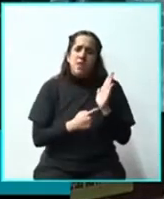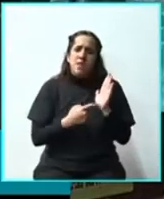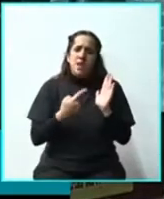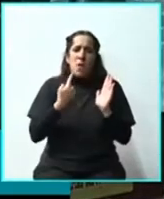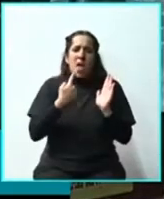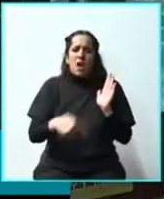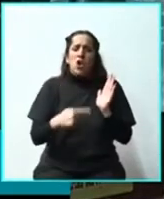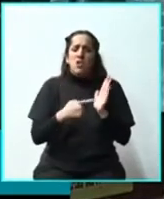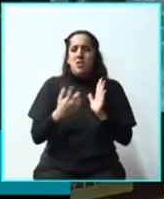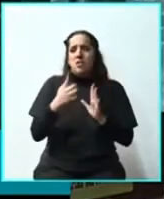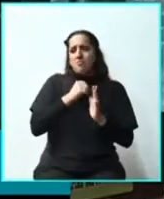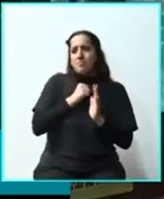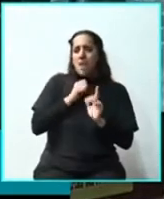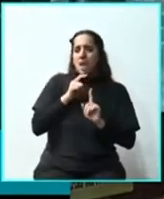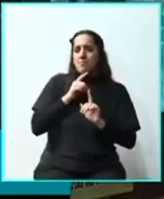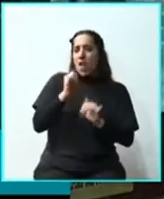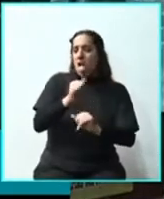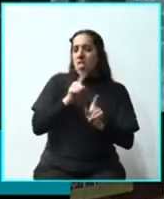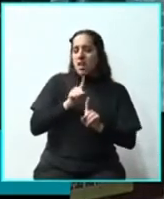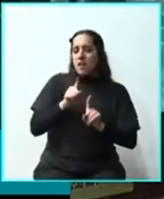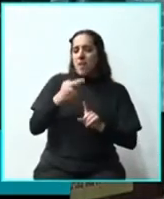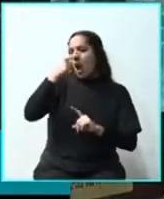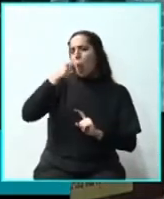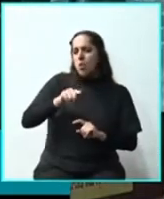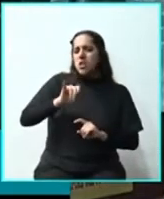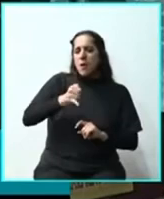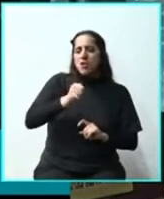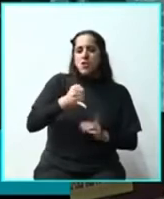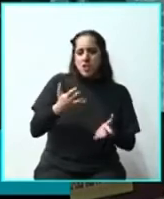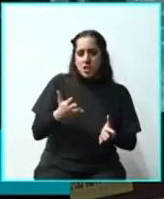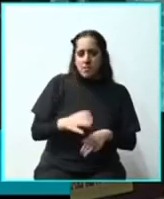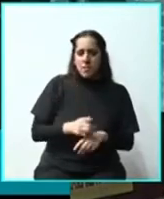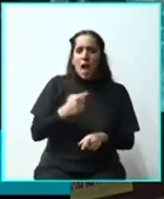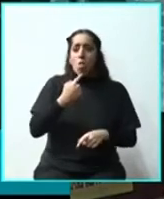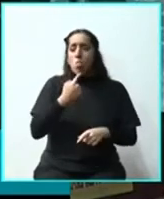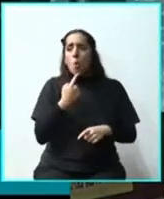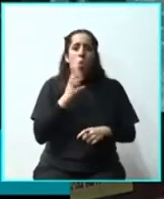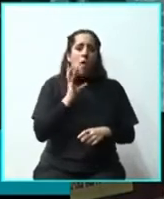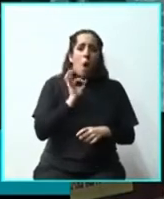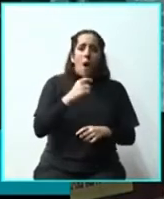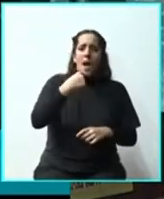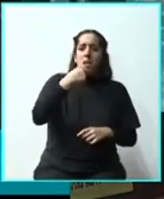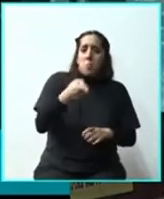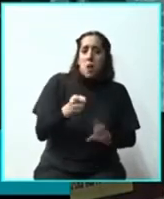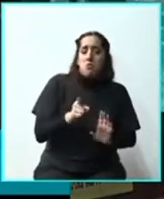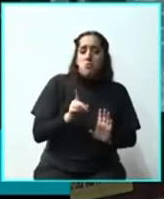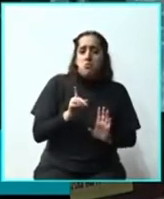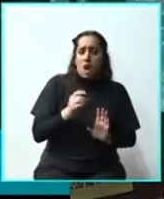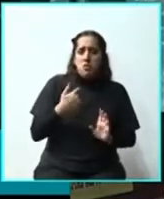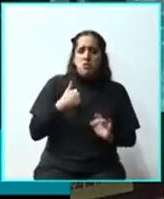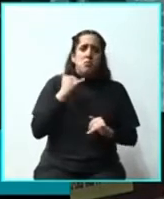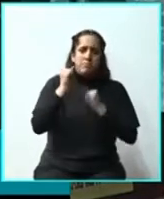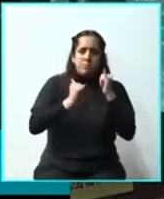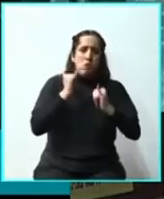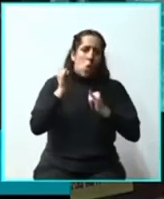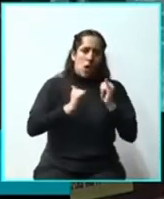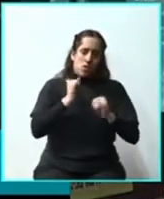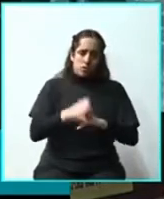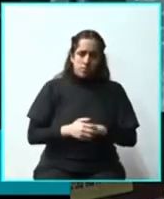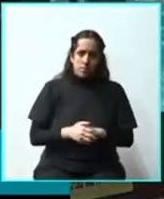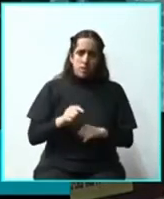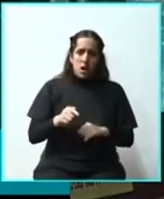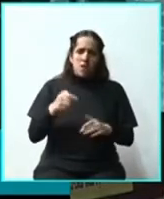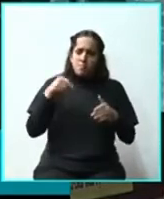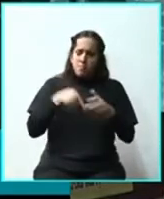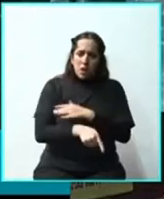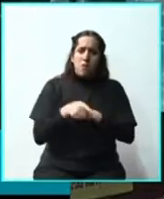me reservo para el final, para si hay alguna consulta, si hay alguna duda, poder explayarnos